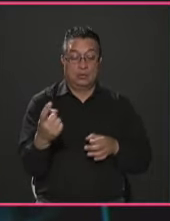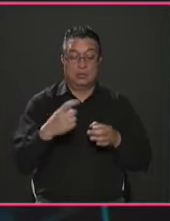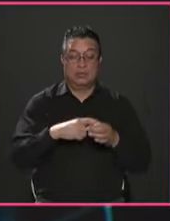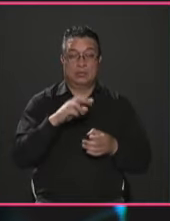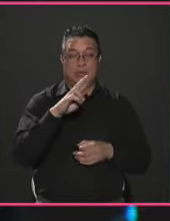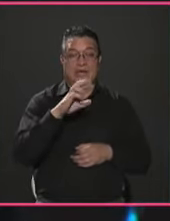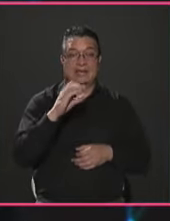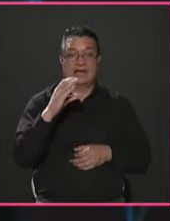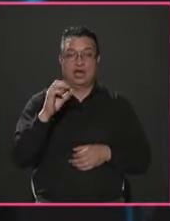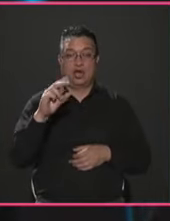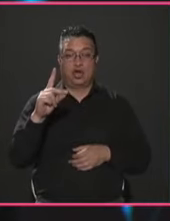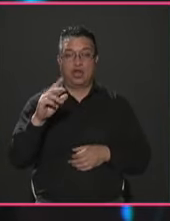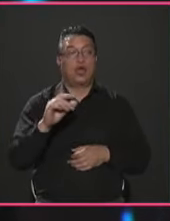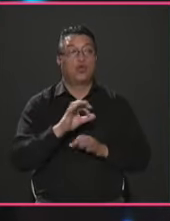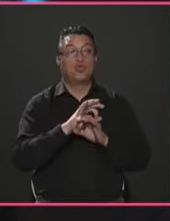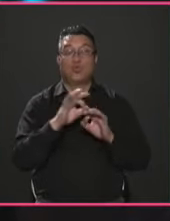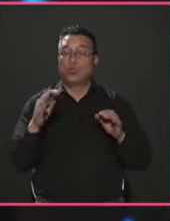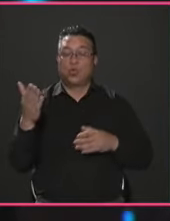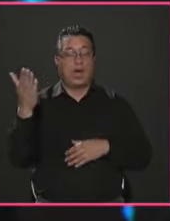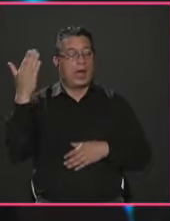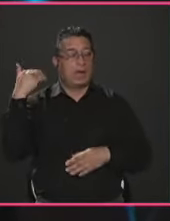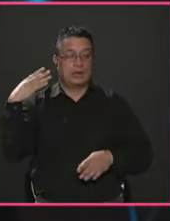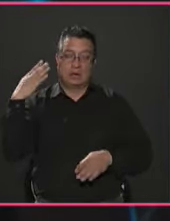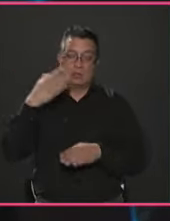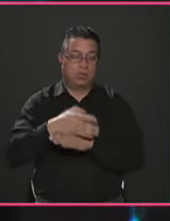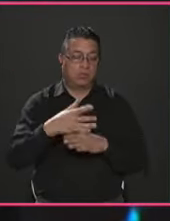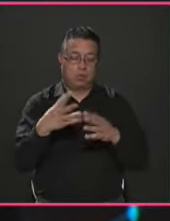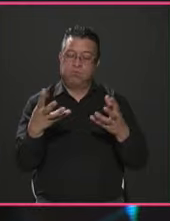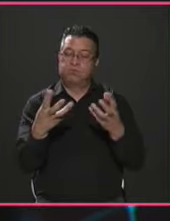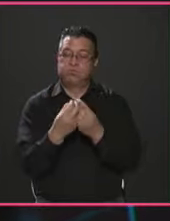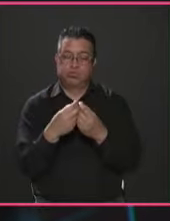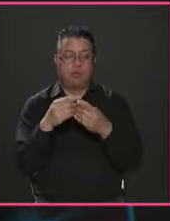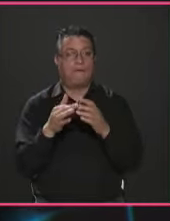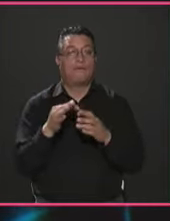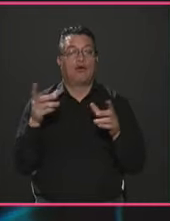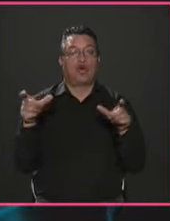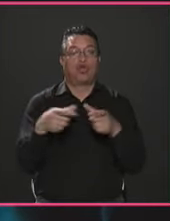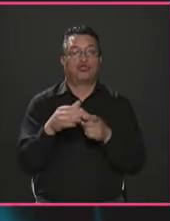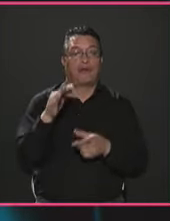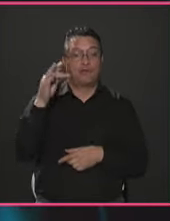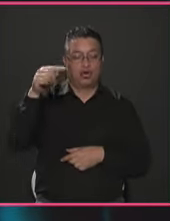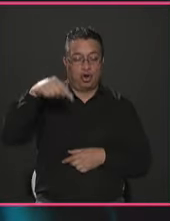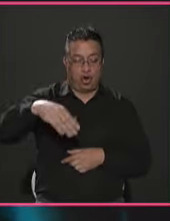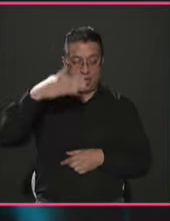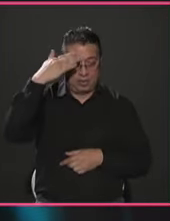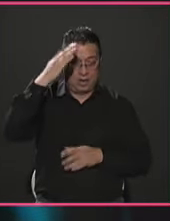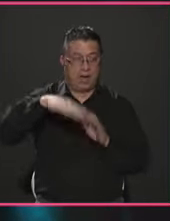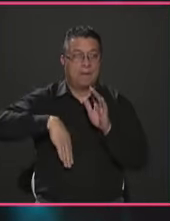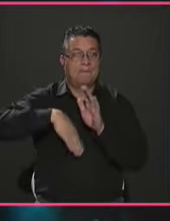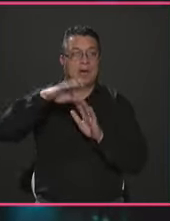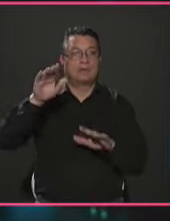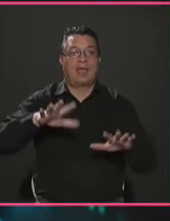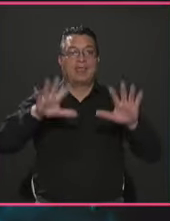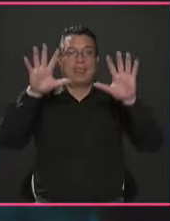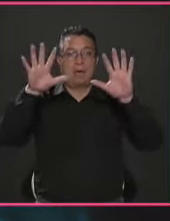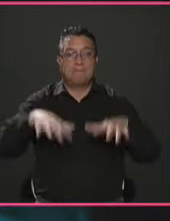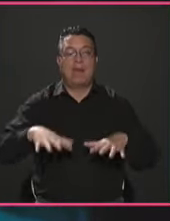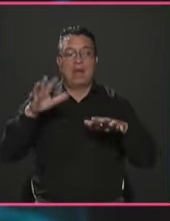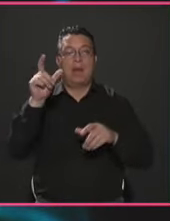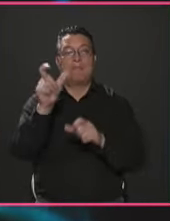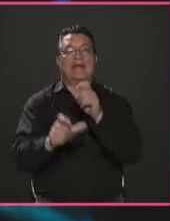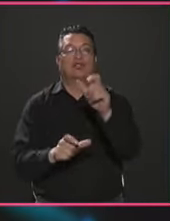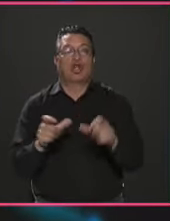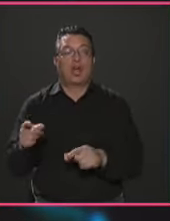eh nunca había asistido tanta gente a una jornada con ese futuro como la que hemos tenido hoy eh más de 10.000 personas lejos